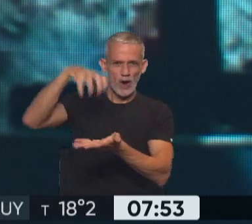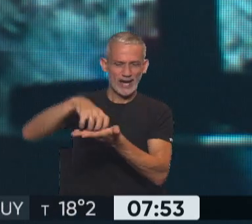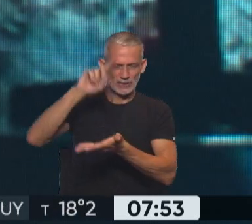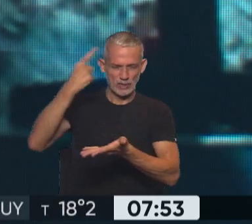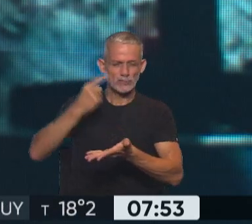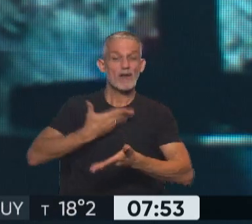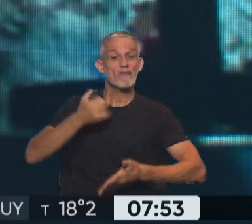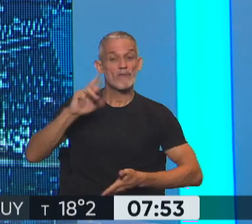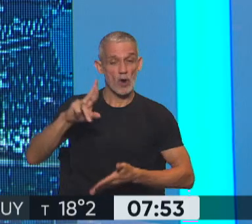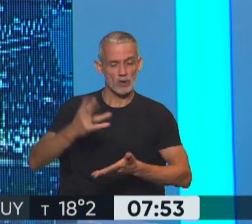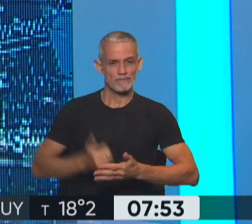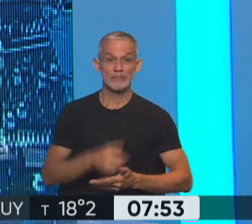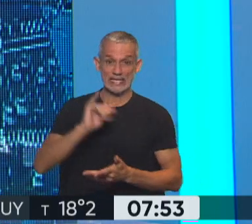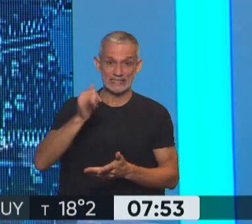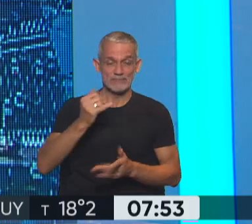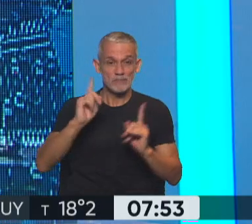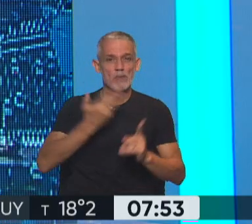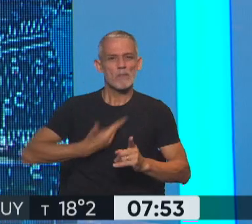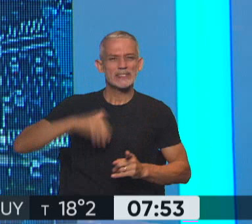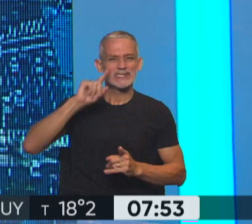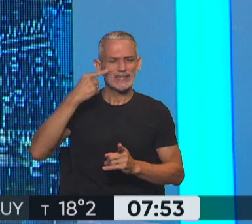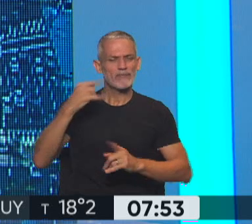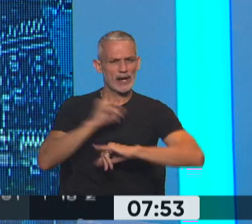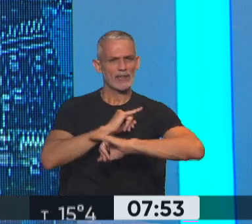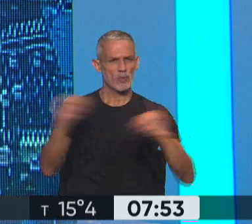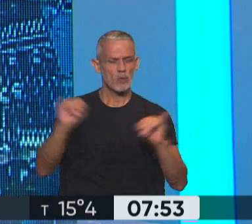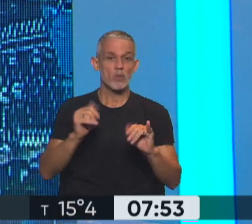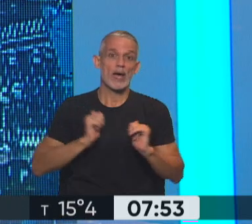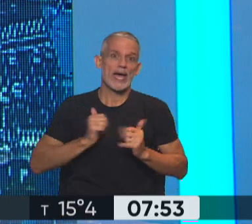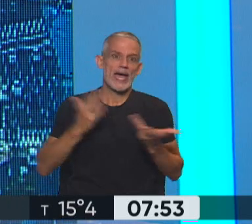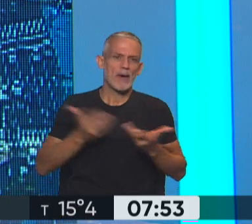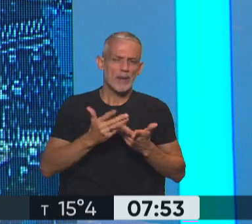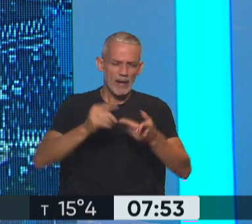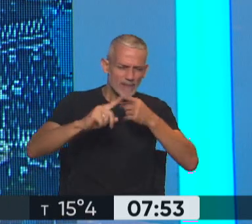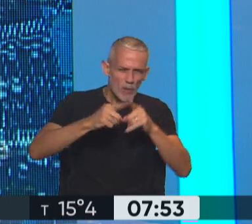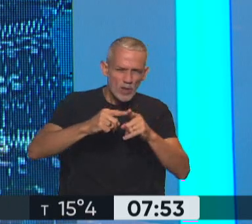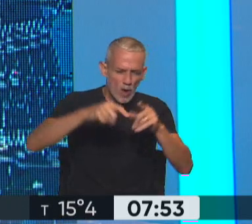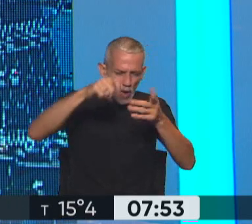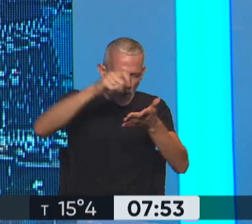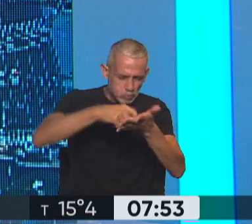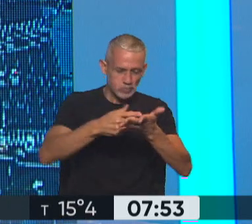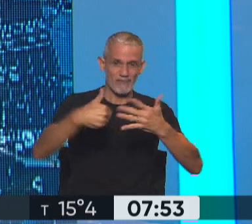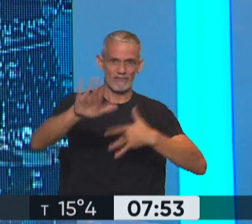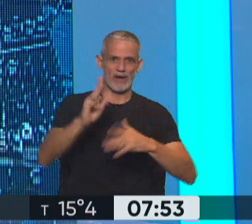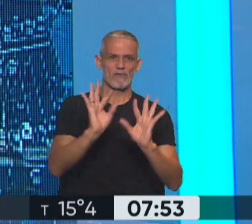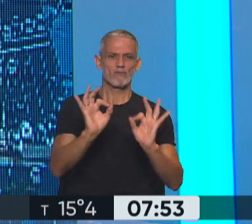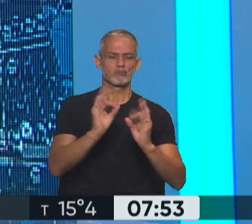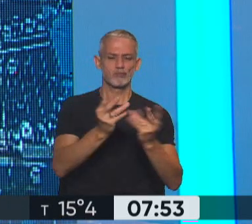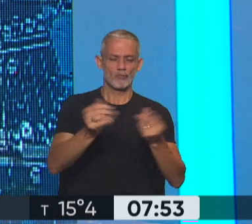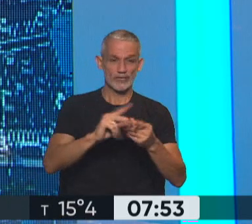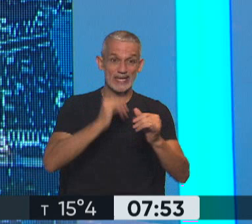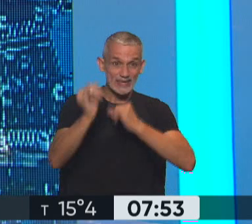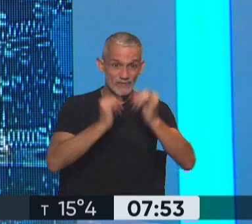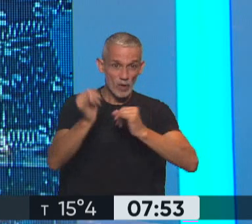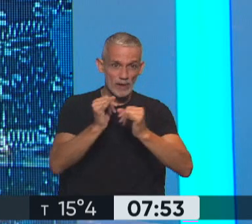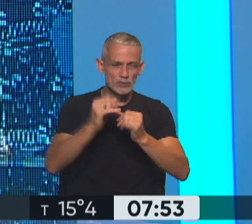analizamos con Flor Barragán. Flor. Así es, lo dijo el mismo presidente Alberto Fernández, que espera concluir el acuerdo con el FMI a la brevedad, y la información